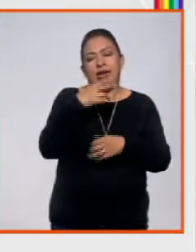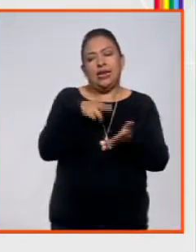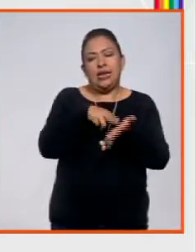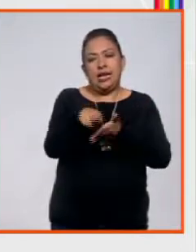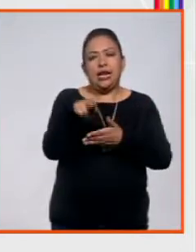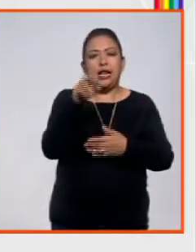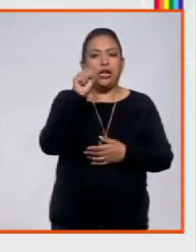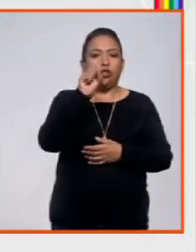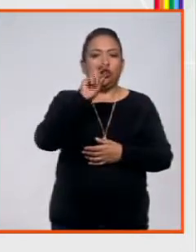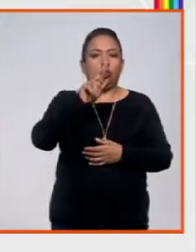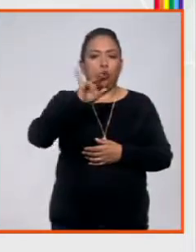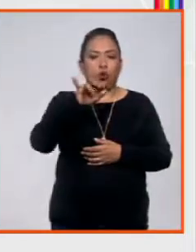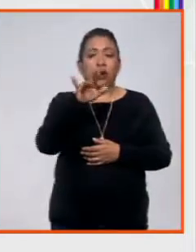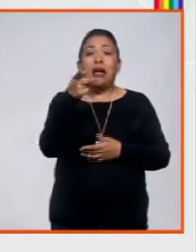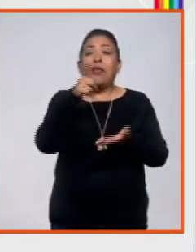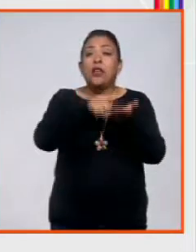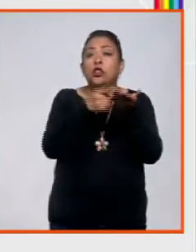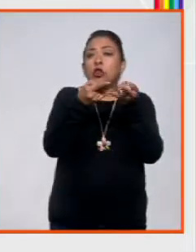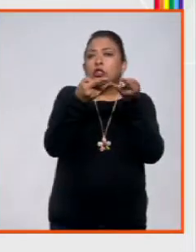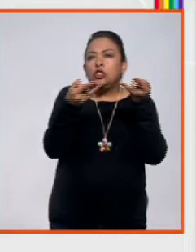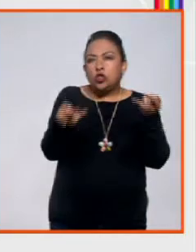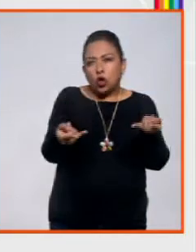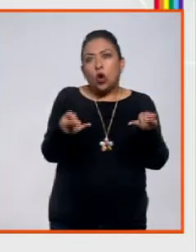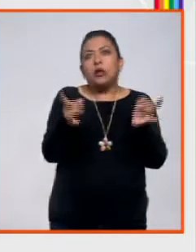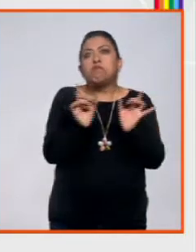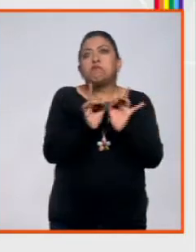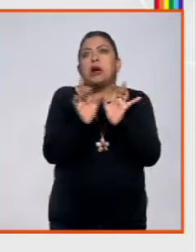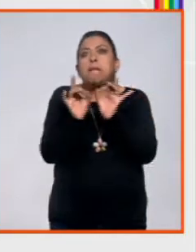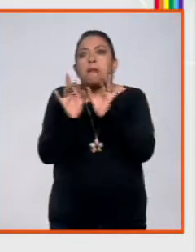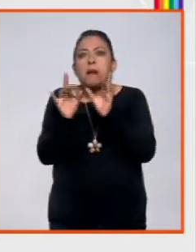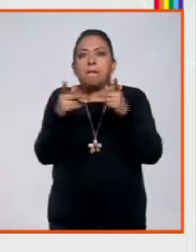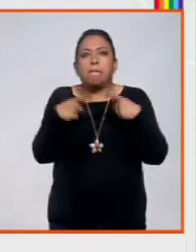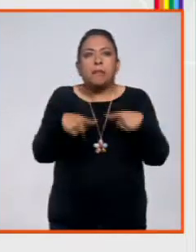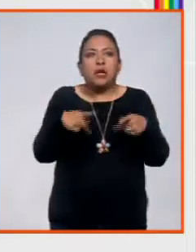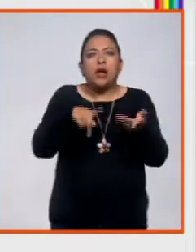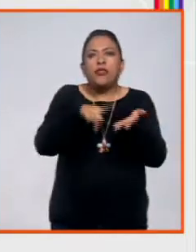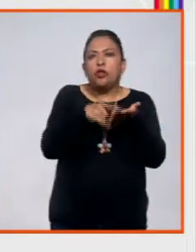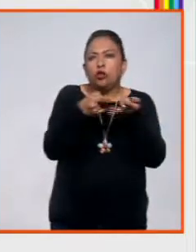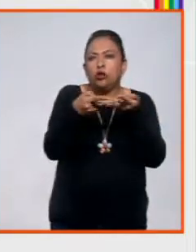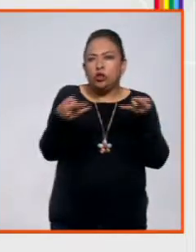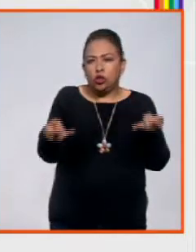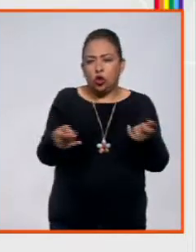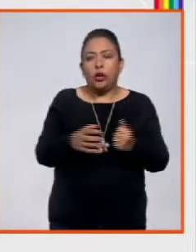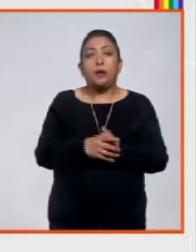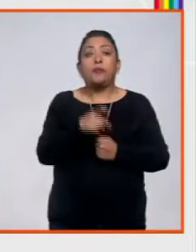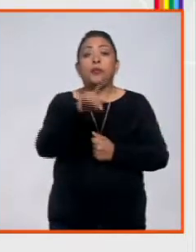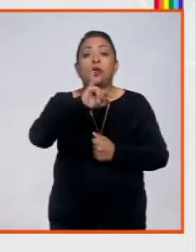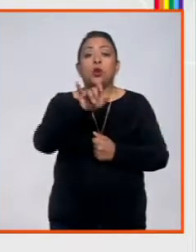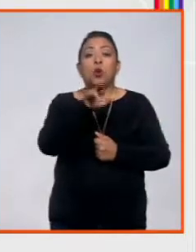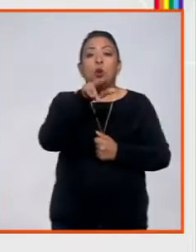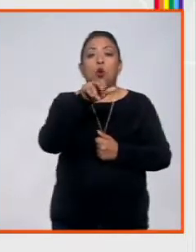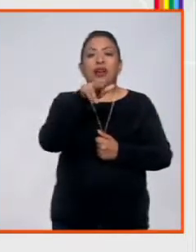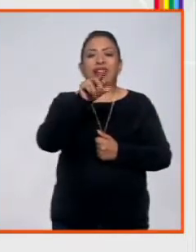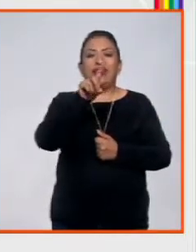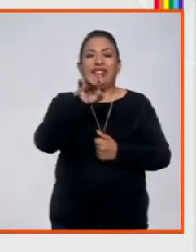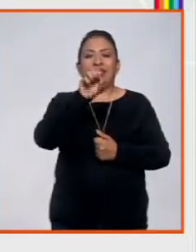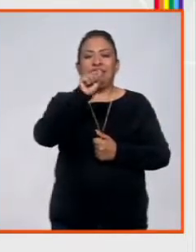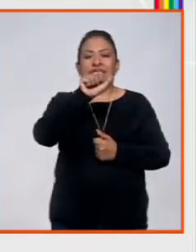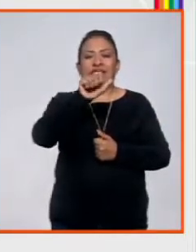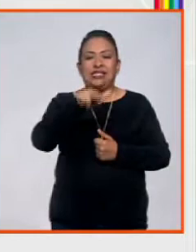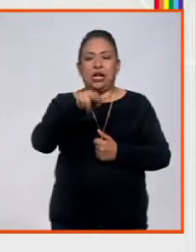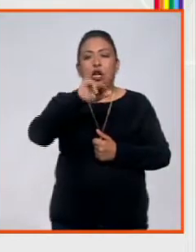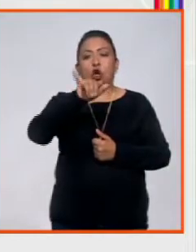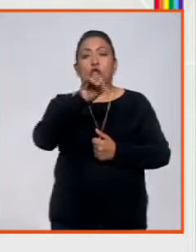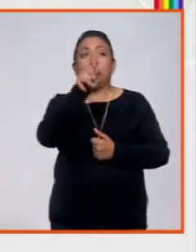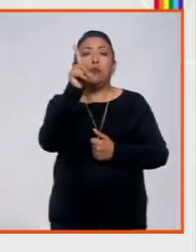narra las aventuras y vicisitudes de un personaje vilipendiado por la historia juana de san jose la mujer